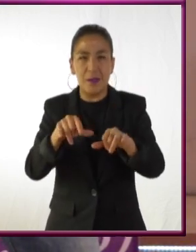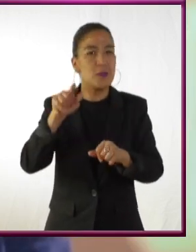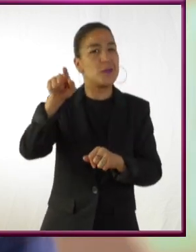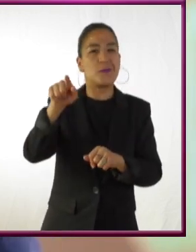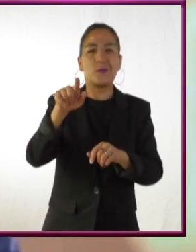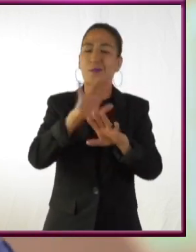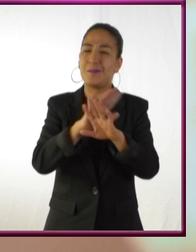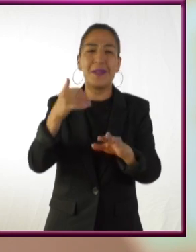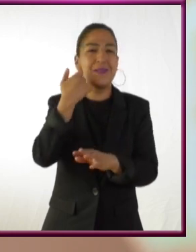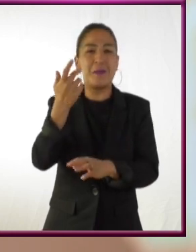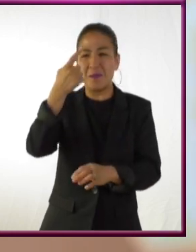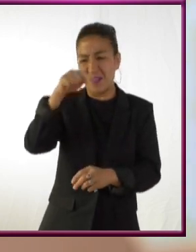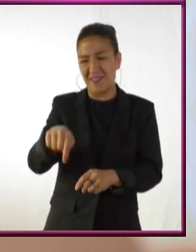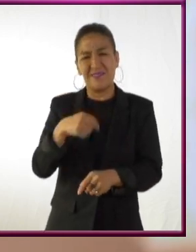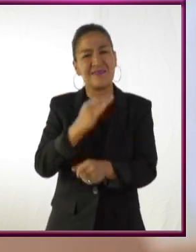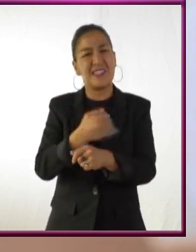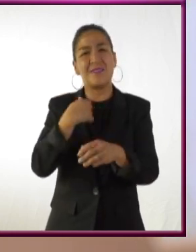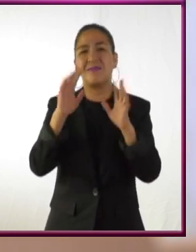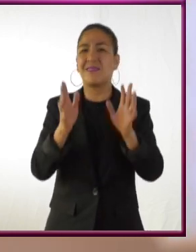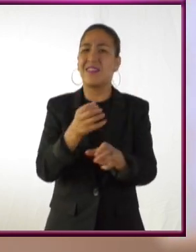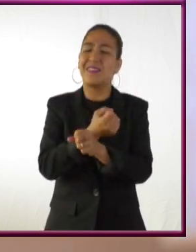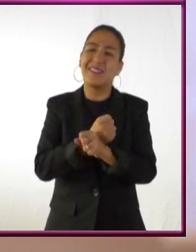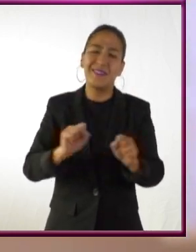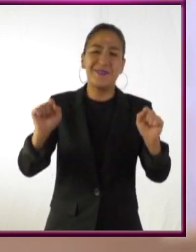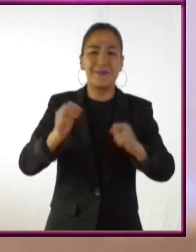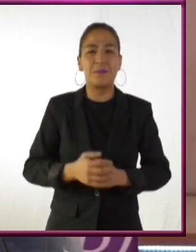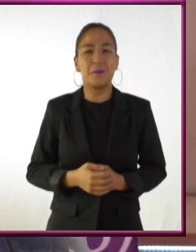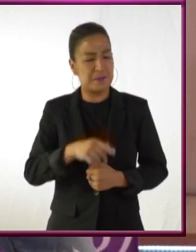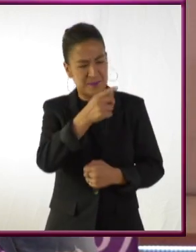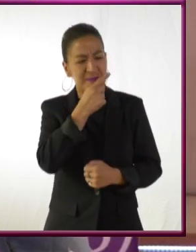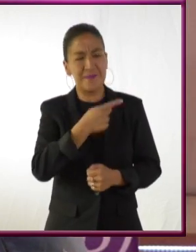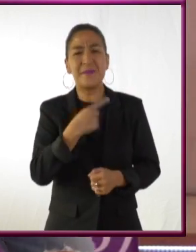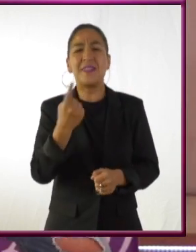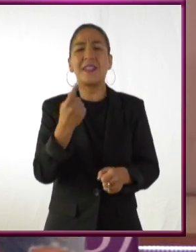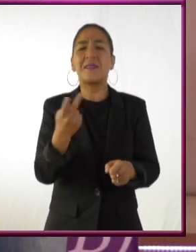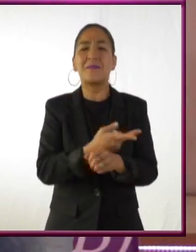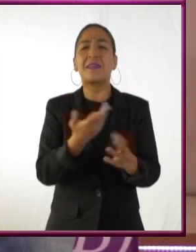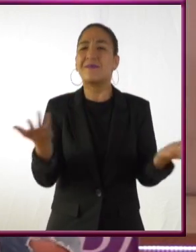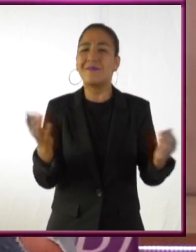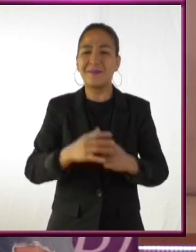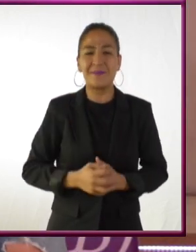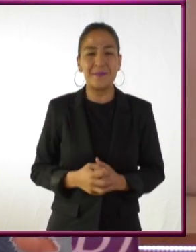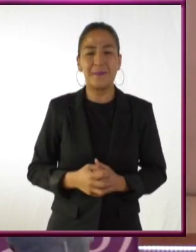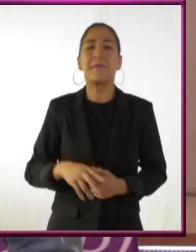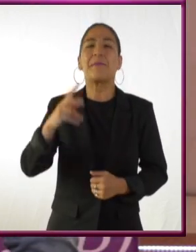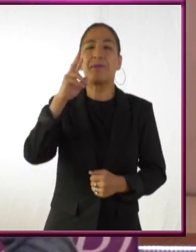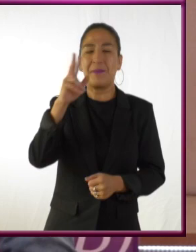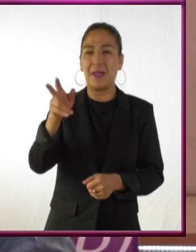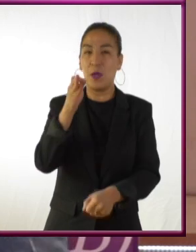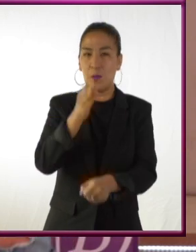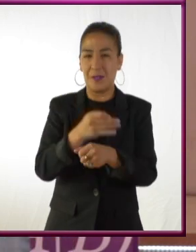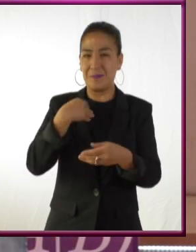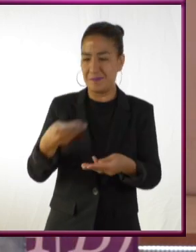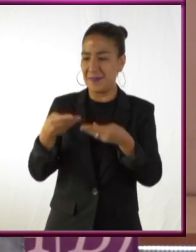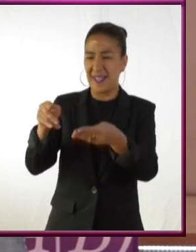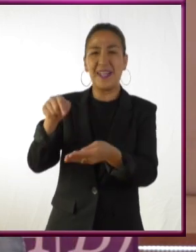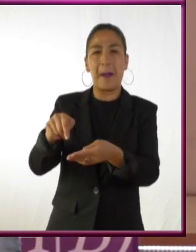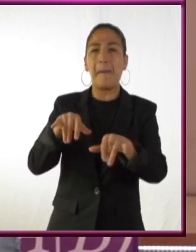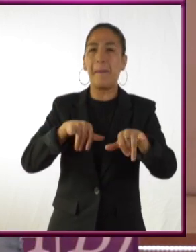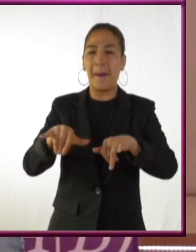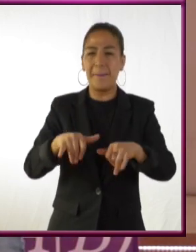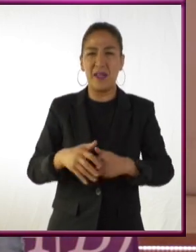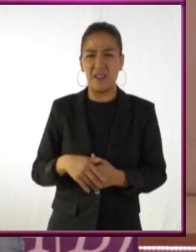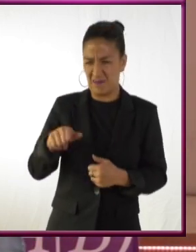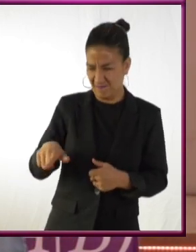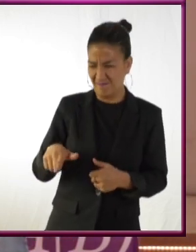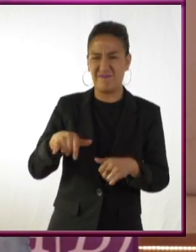experimento. Lo que sea para salir de este aburrimiento de Inmara. Pero bueno, cuéntame que se me cuestan las hadas, ¿eh? Pues mira, te traje un